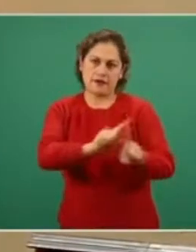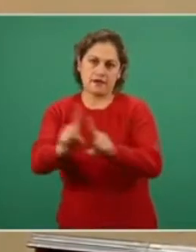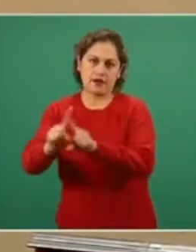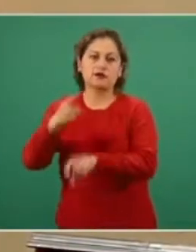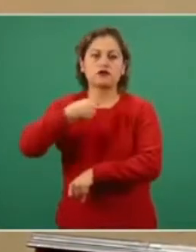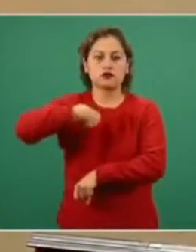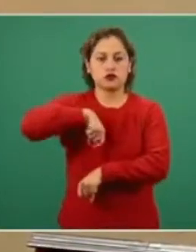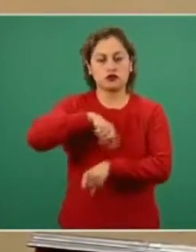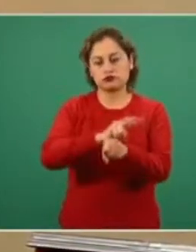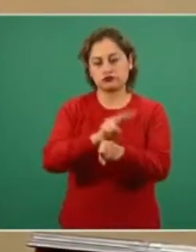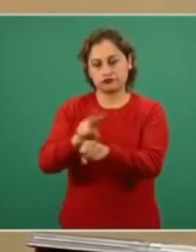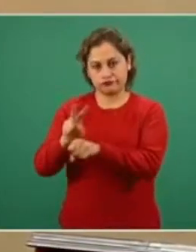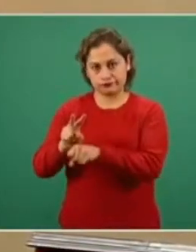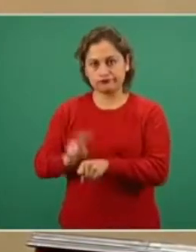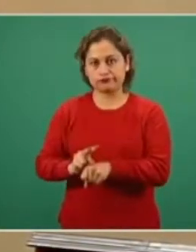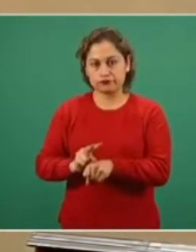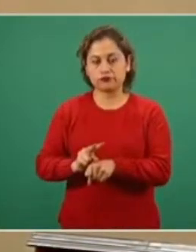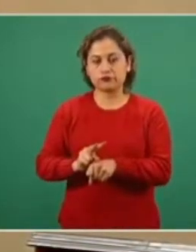que llamamos